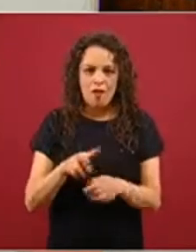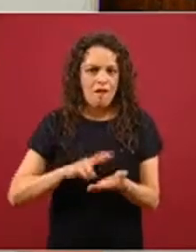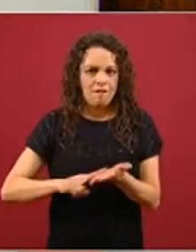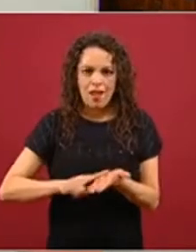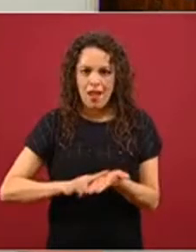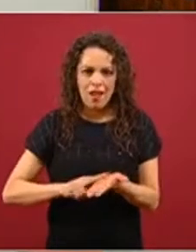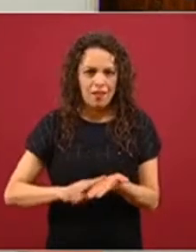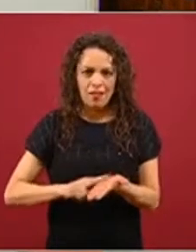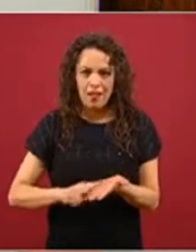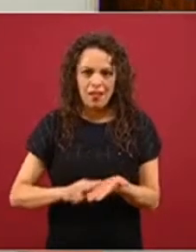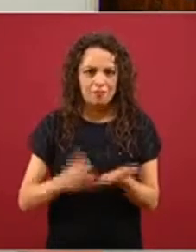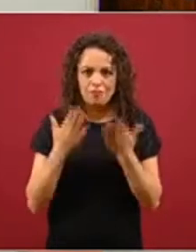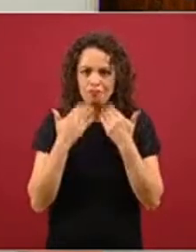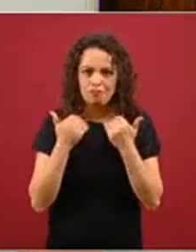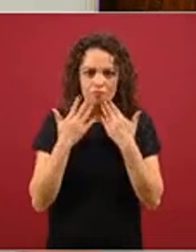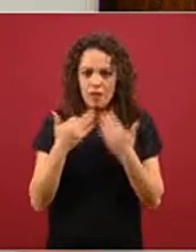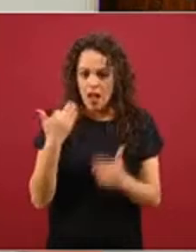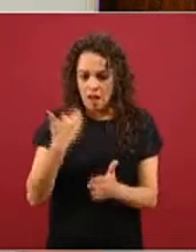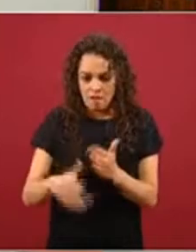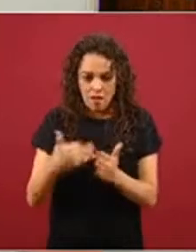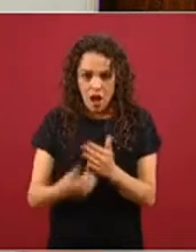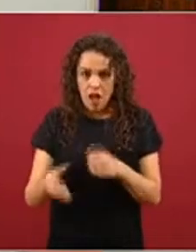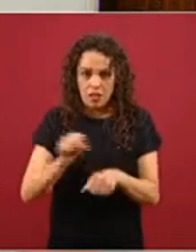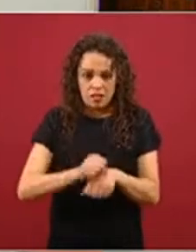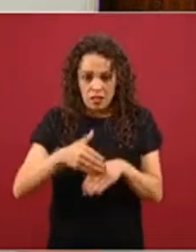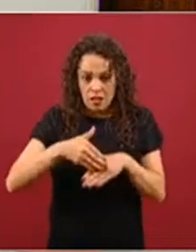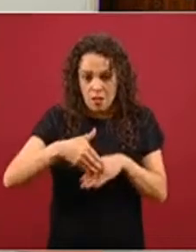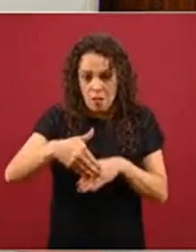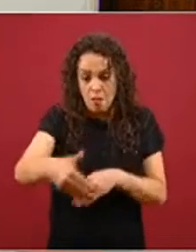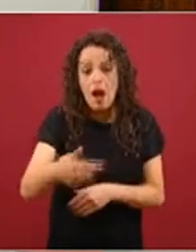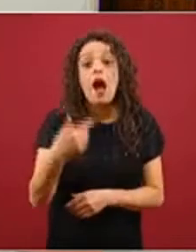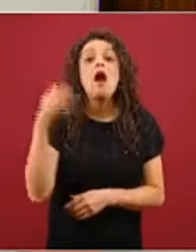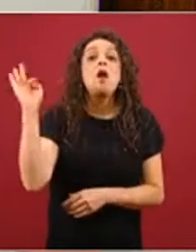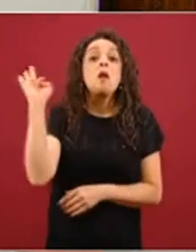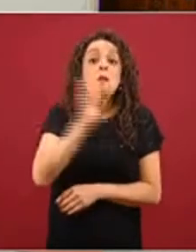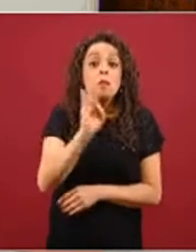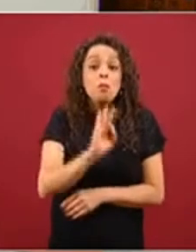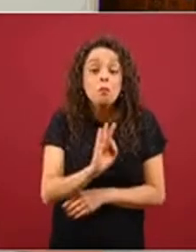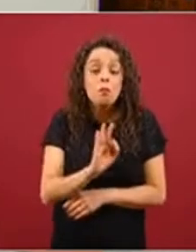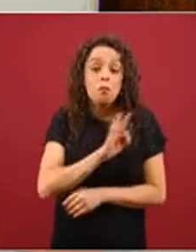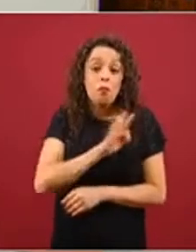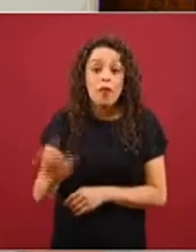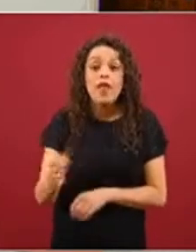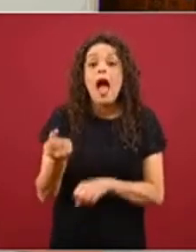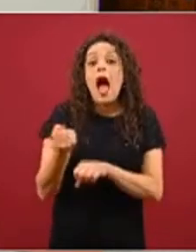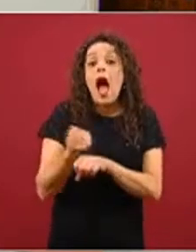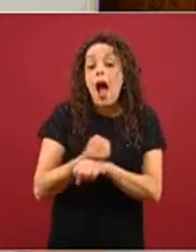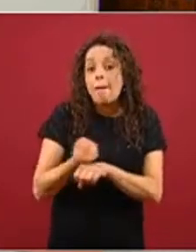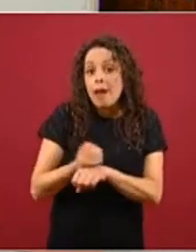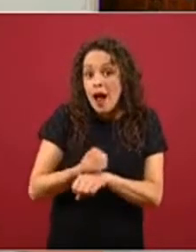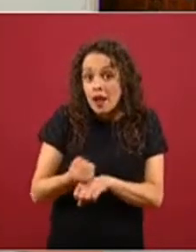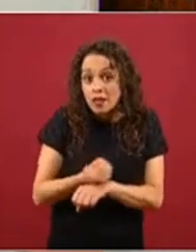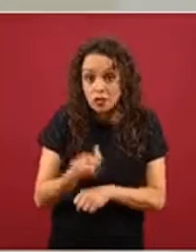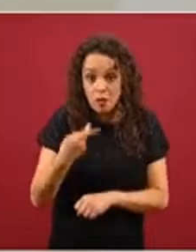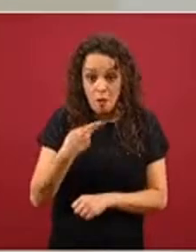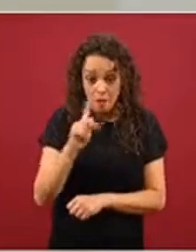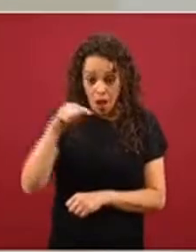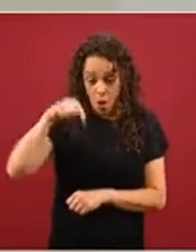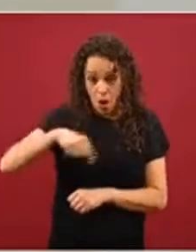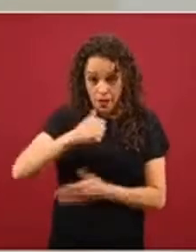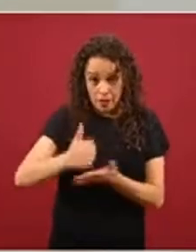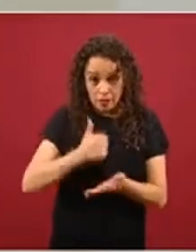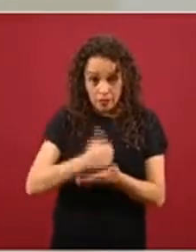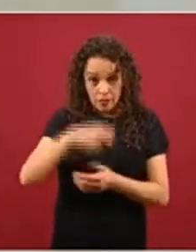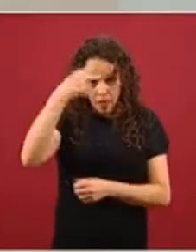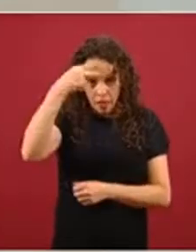estamos todavía a varias semanas, si acaso del amarillo. Y la Ciudad de México, que quede muy claro, la Ciudad de México a partir